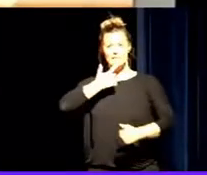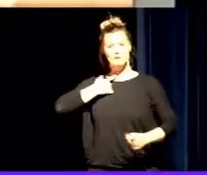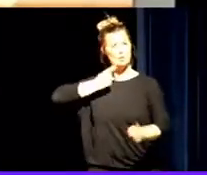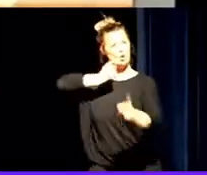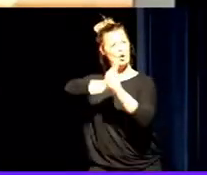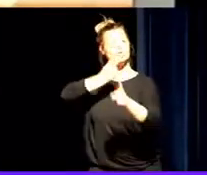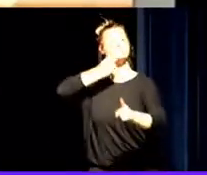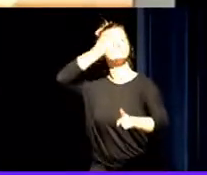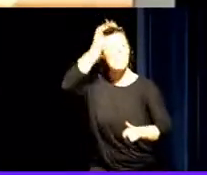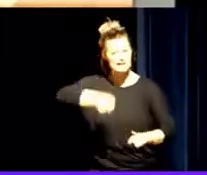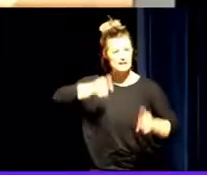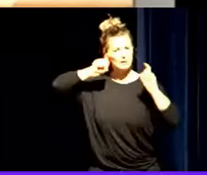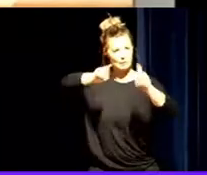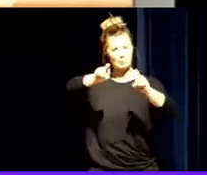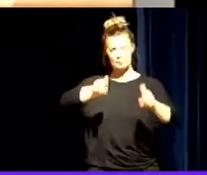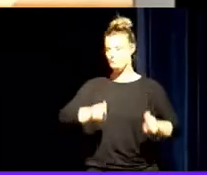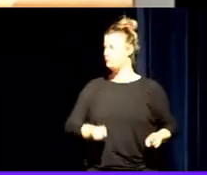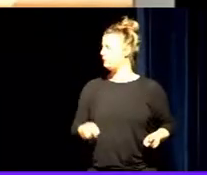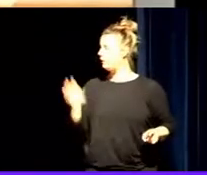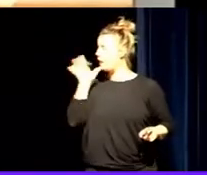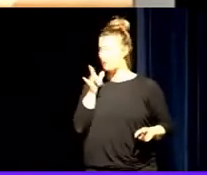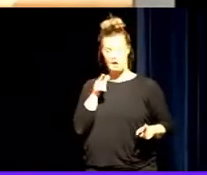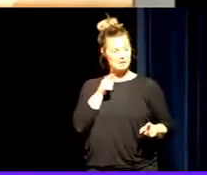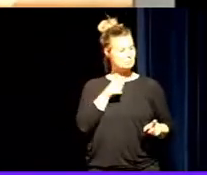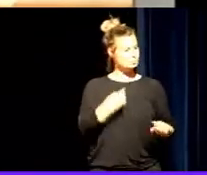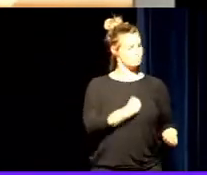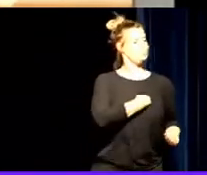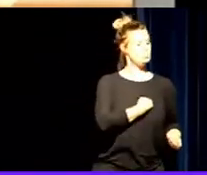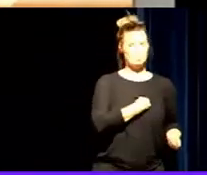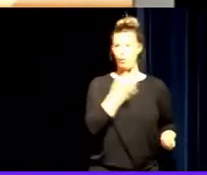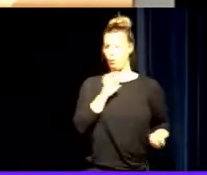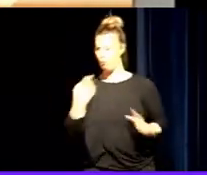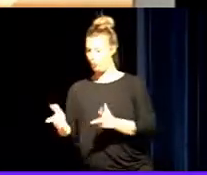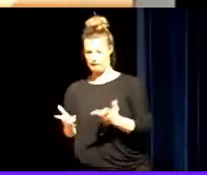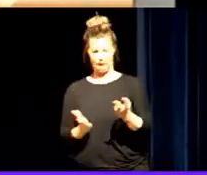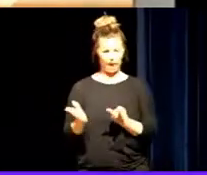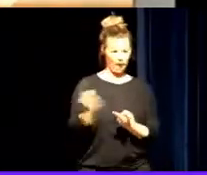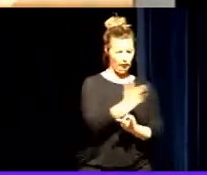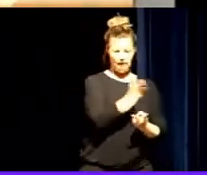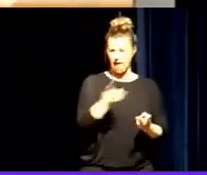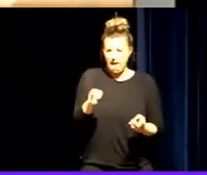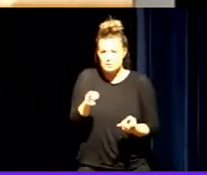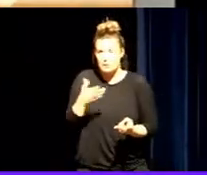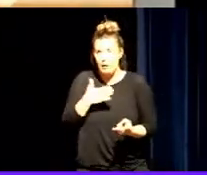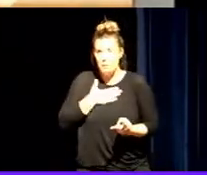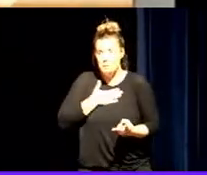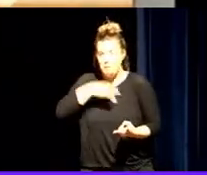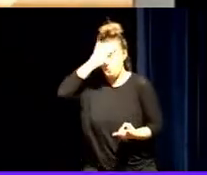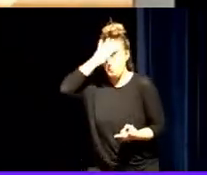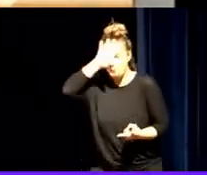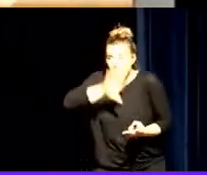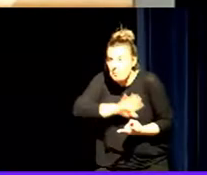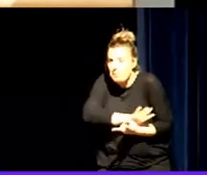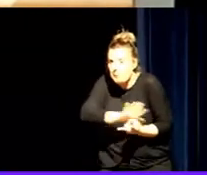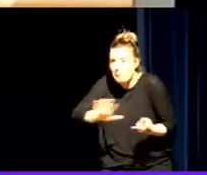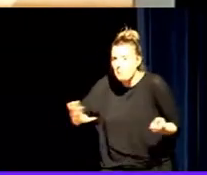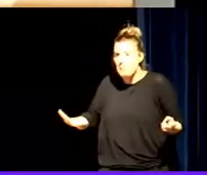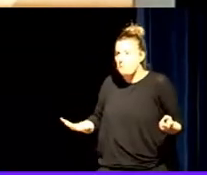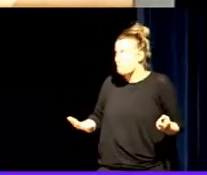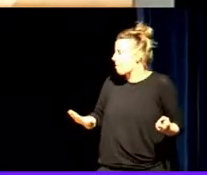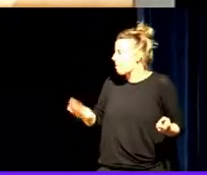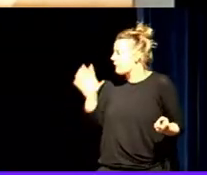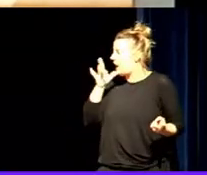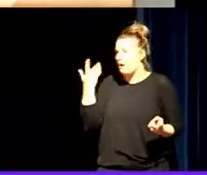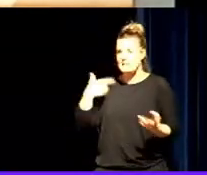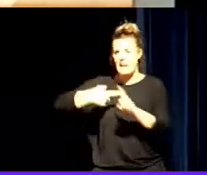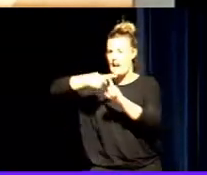quién educas. Ahora, ¿susto o muerte? Esto me ha impresionado, ¿no? O sea, ¿estáis en